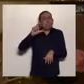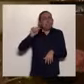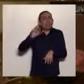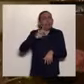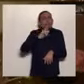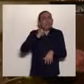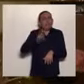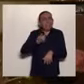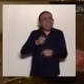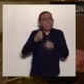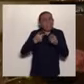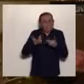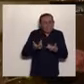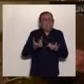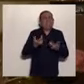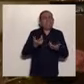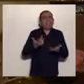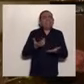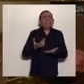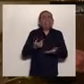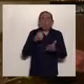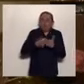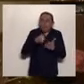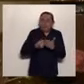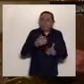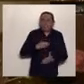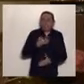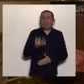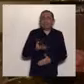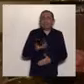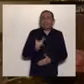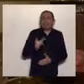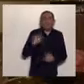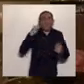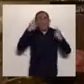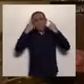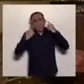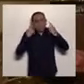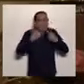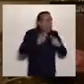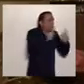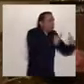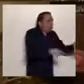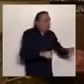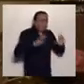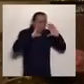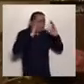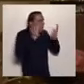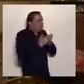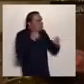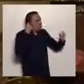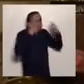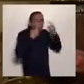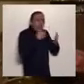utilizar. Y muchas veces nos cuesta esto en la vida. ¿Por qué? Porque nos distraemos con otros ruidos que tiene este